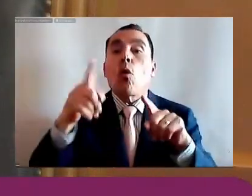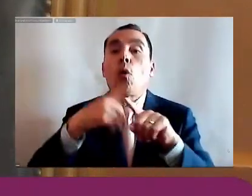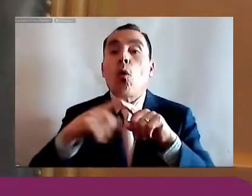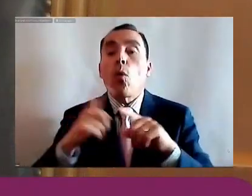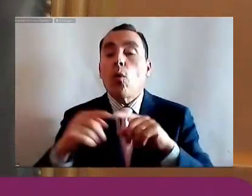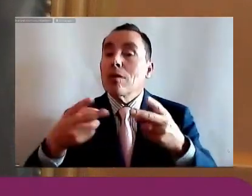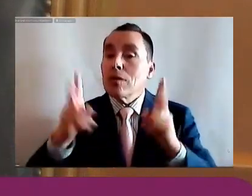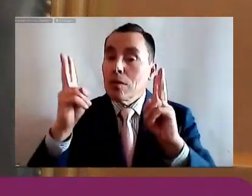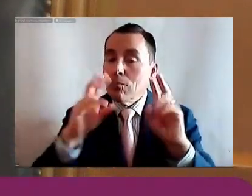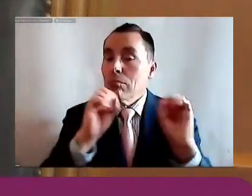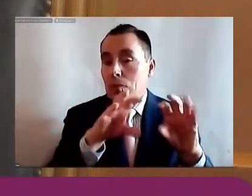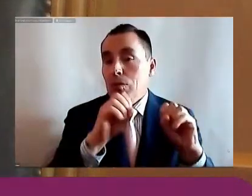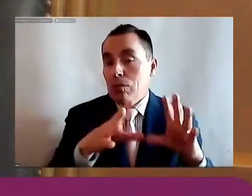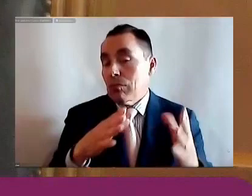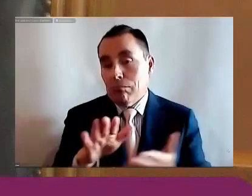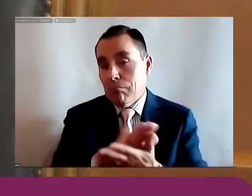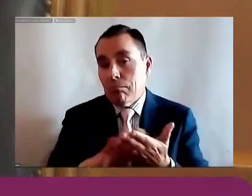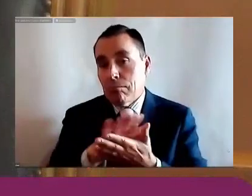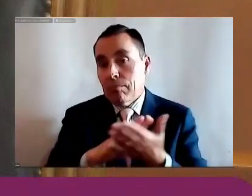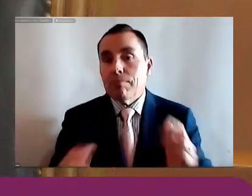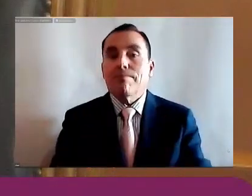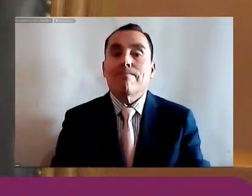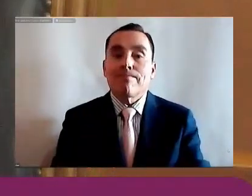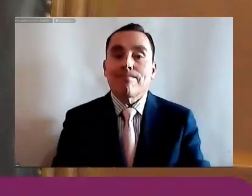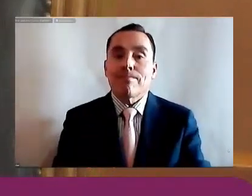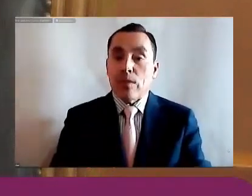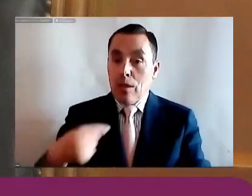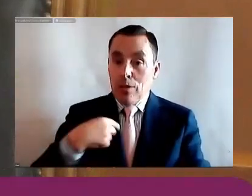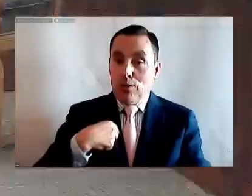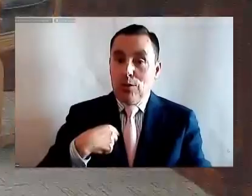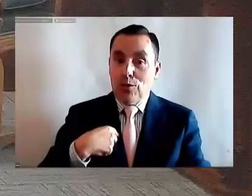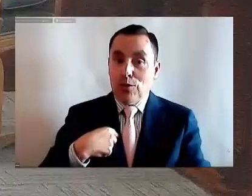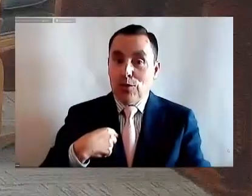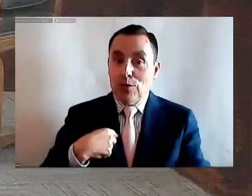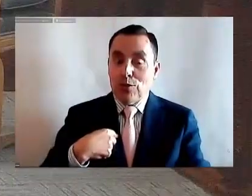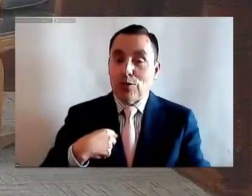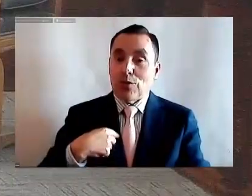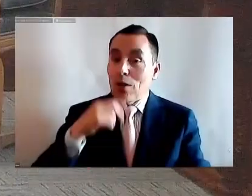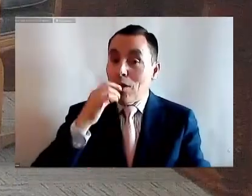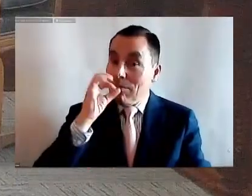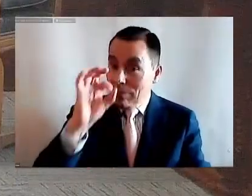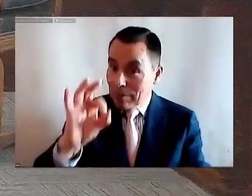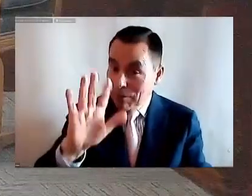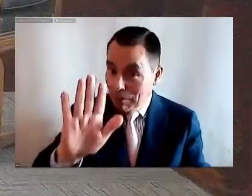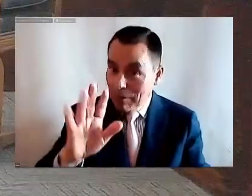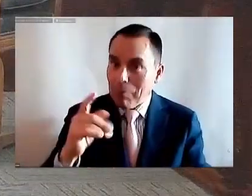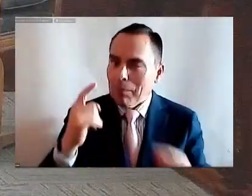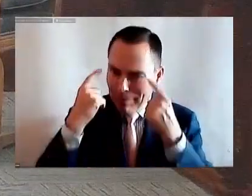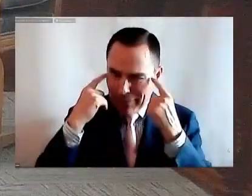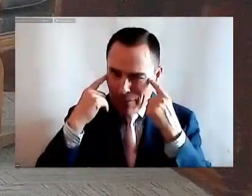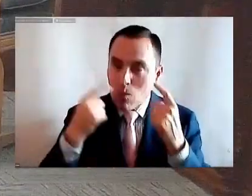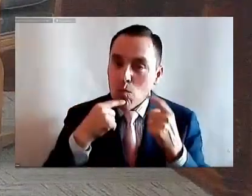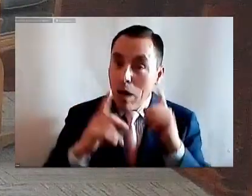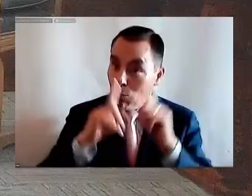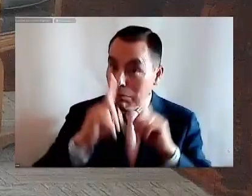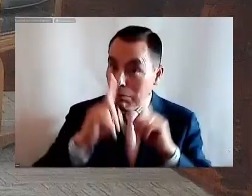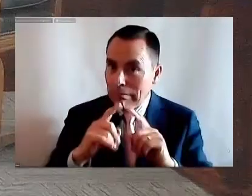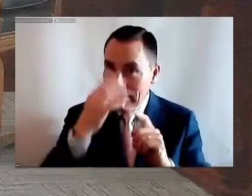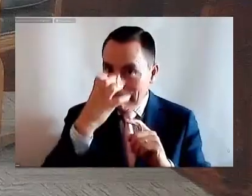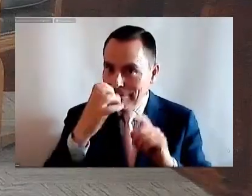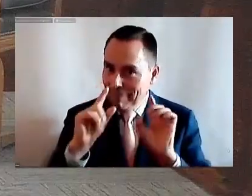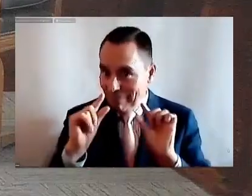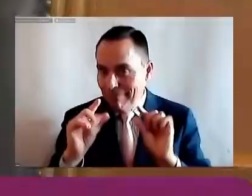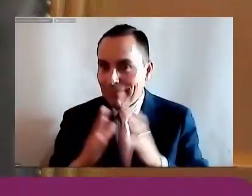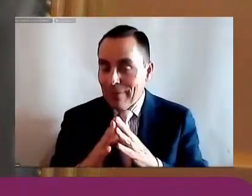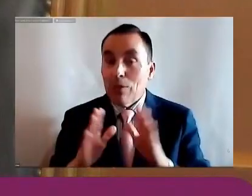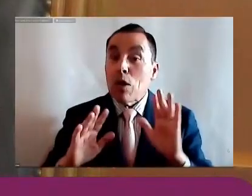educación. No me resisto a decir una cosa que yo sé que es bien chocante, pero es interesante ver que todas estas